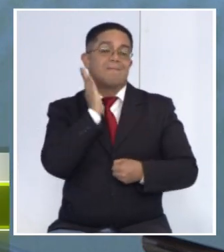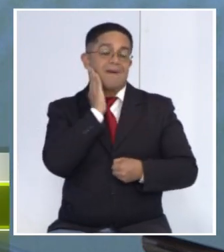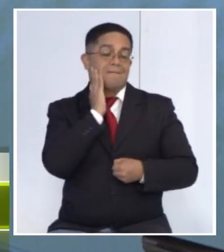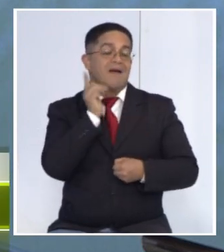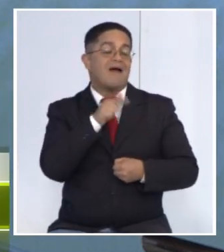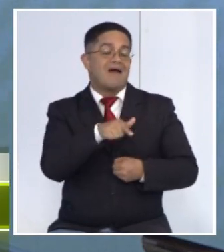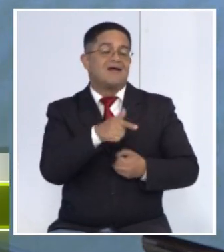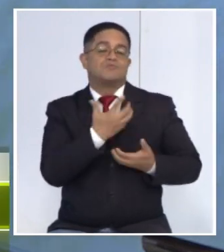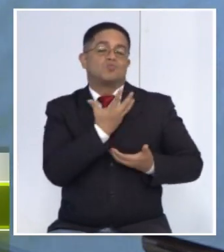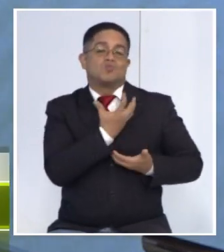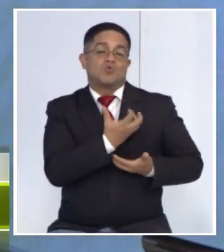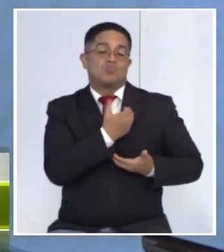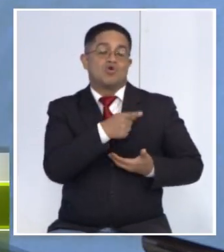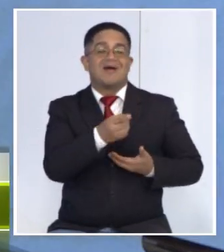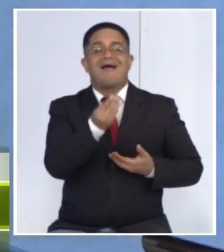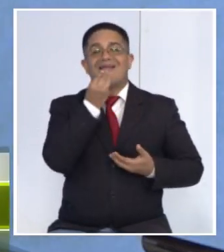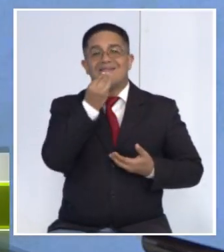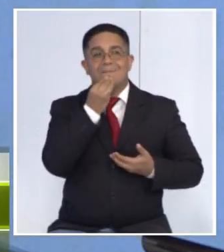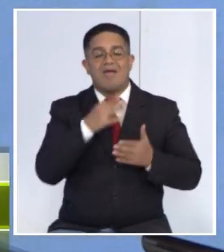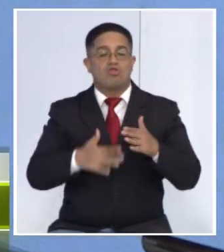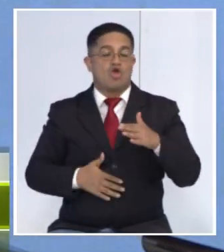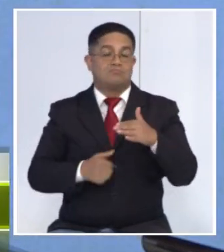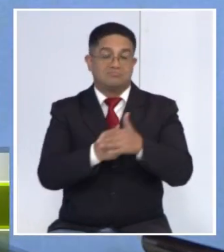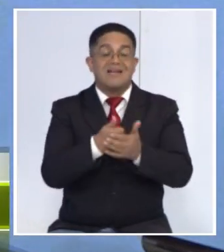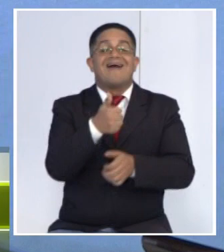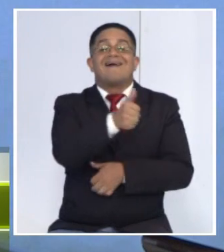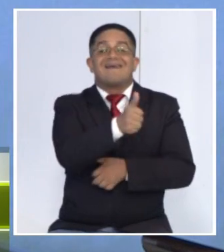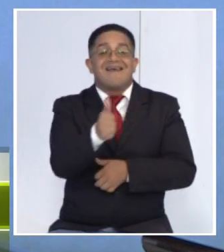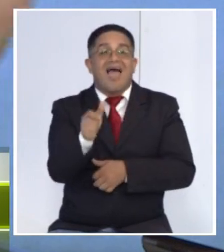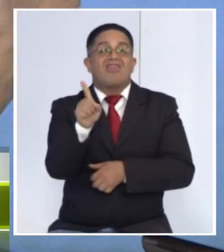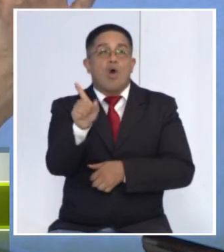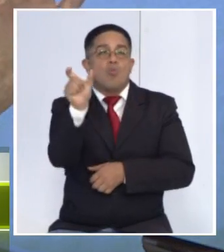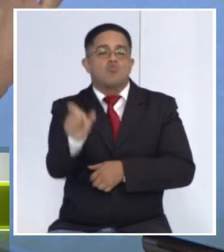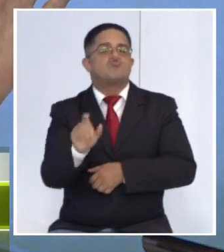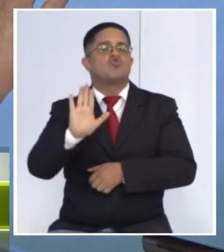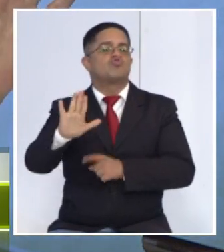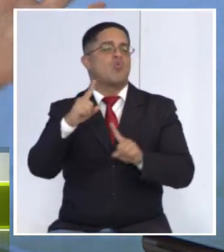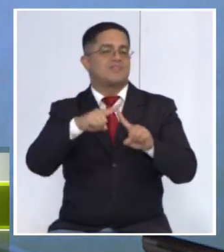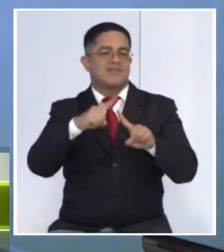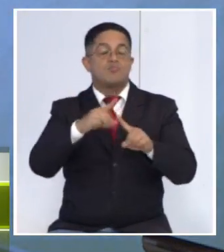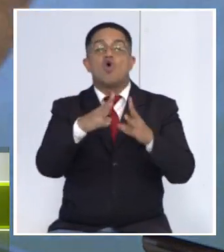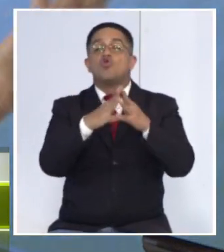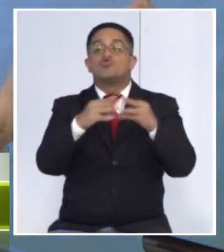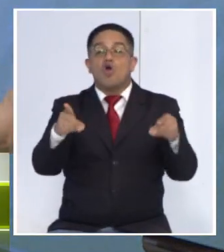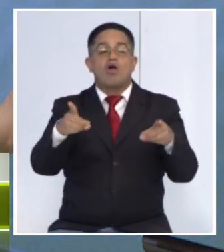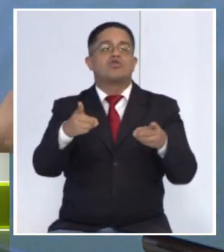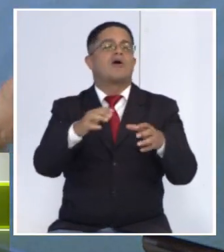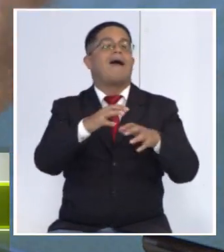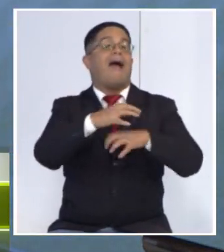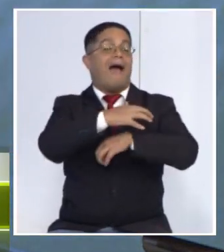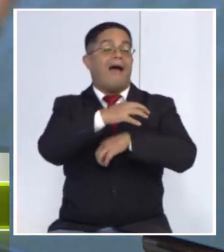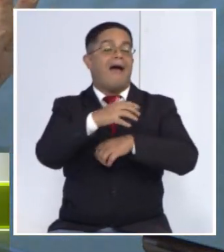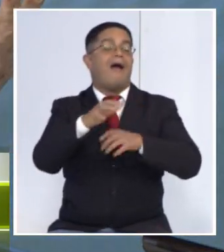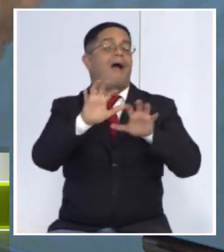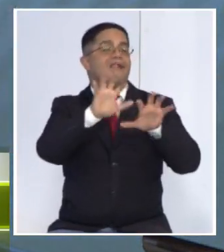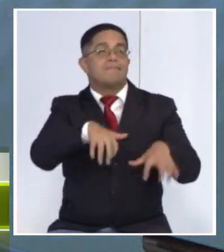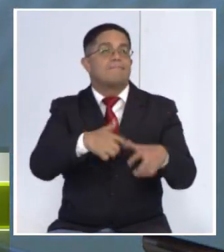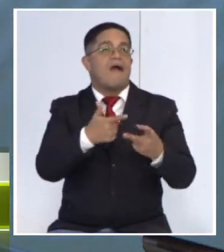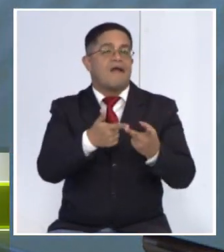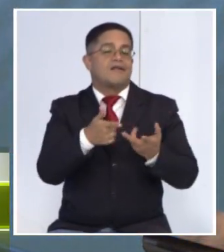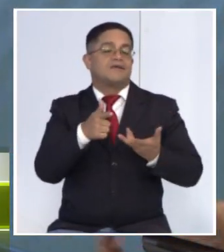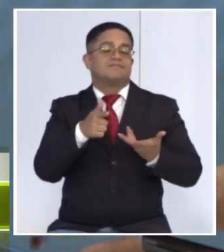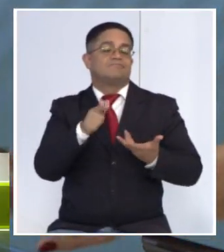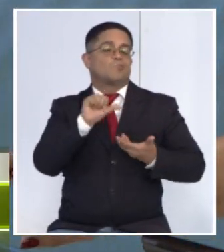de la especie. Estamos hablando de cada mamífero con su especie. Todos los mamíferos amamantan, la hembra de los mamíferos amamanta